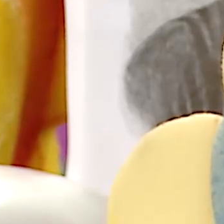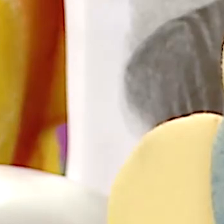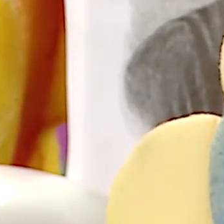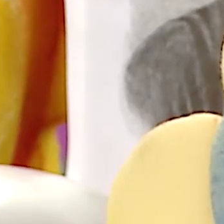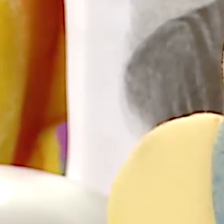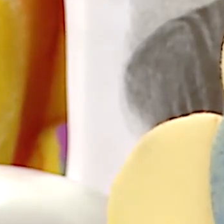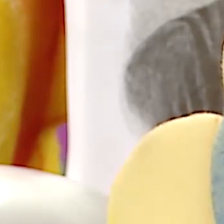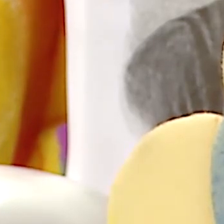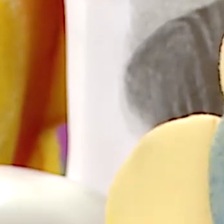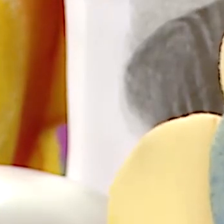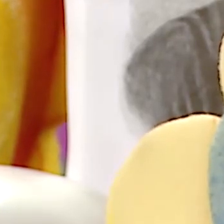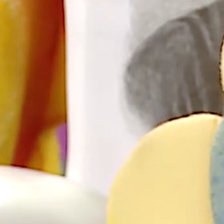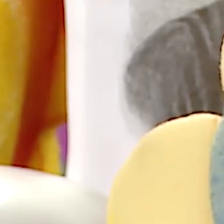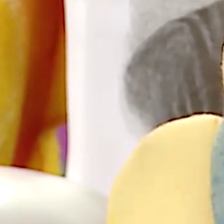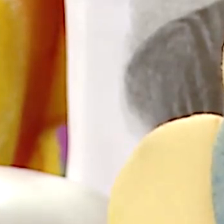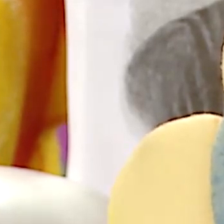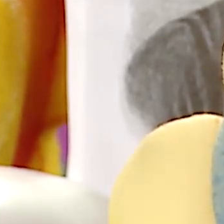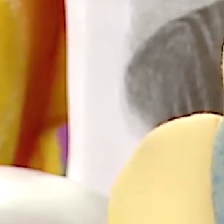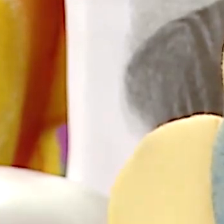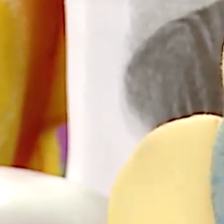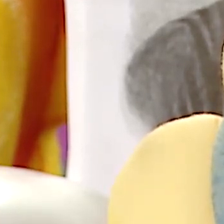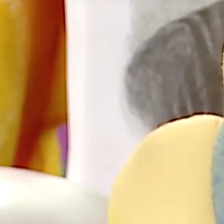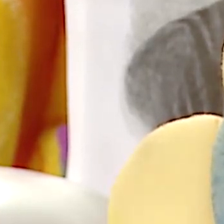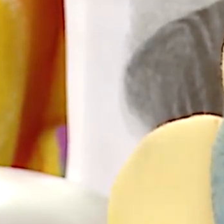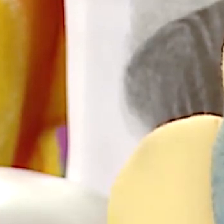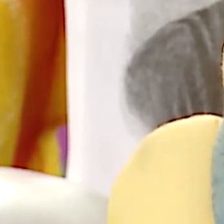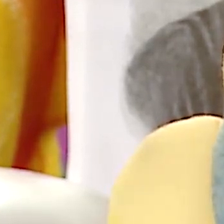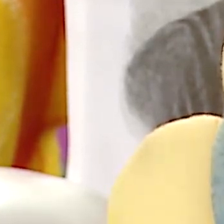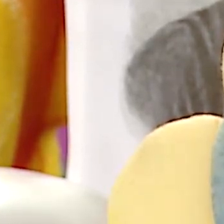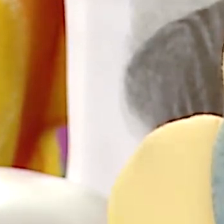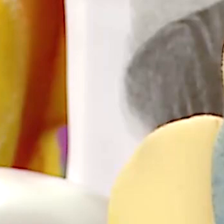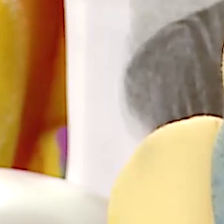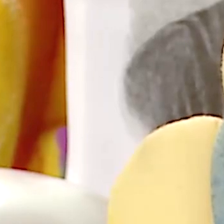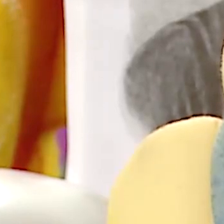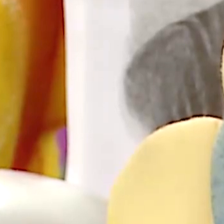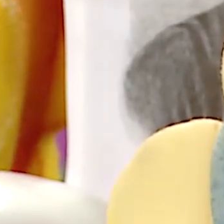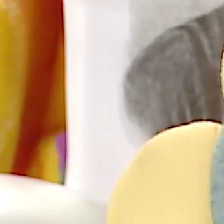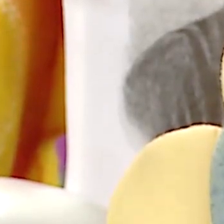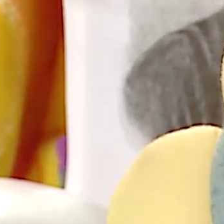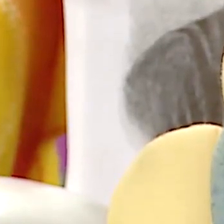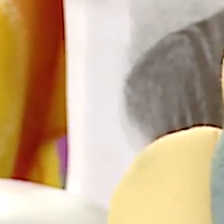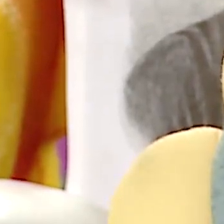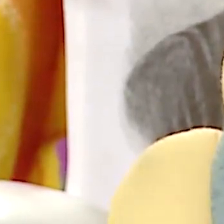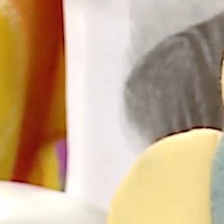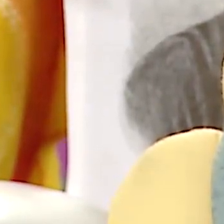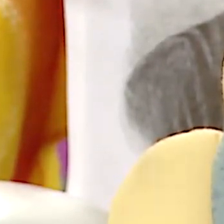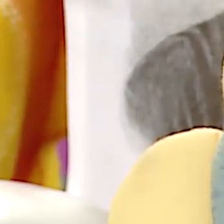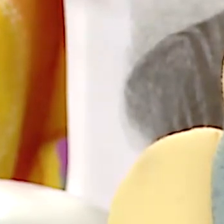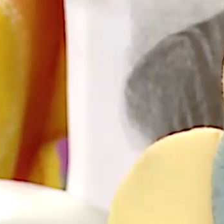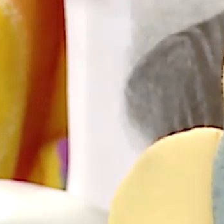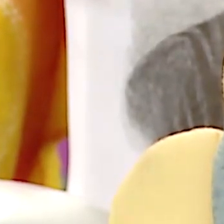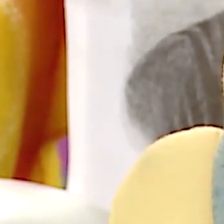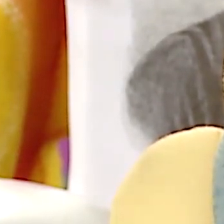bien, chicos. Y ahora un trabalengua que se me ocurrió a mí con el profe Leo. A ver si lo